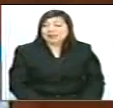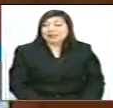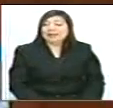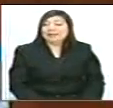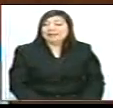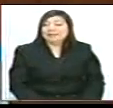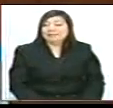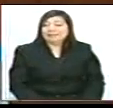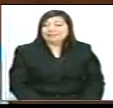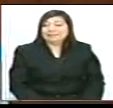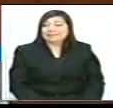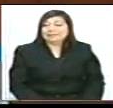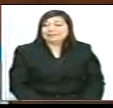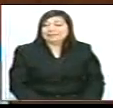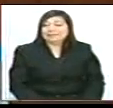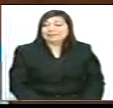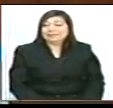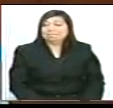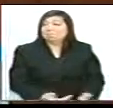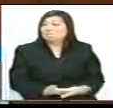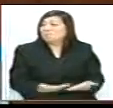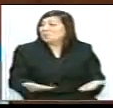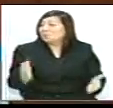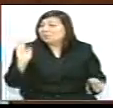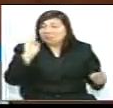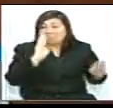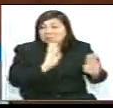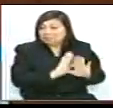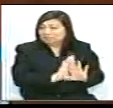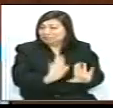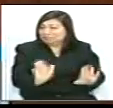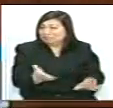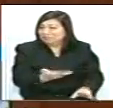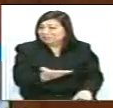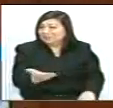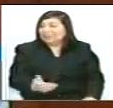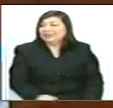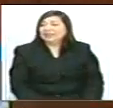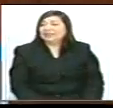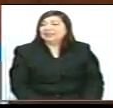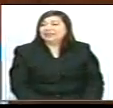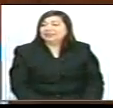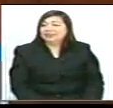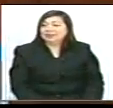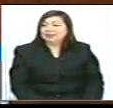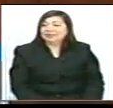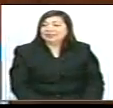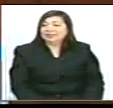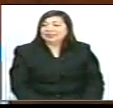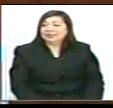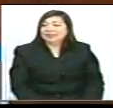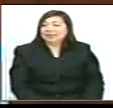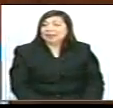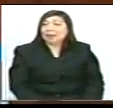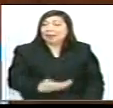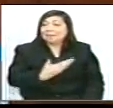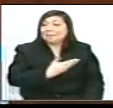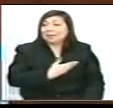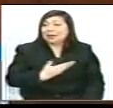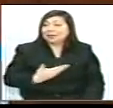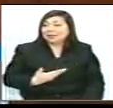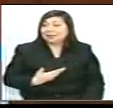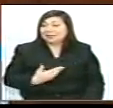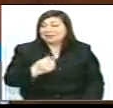Para que termine, congresista. O sea, no se preocupen, señores antimineros, no se preocupen. Vizcarra está de su